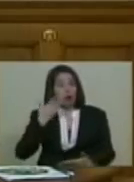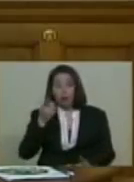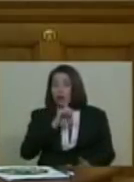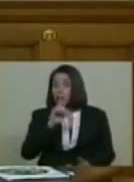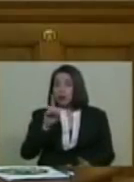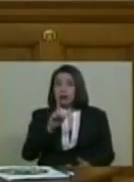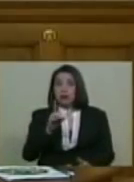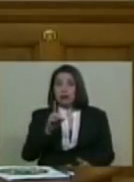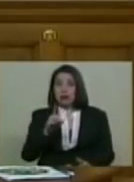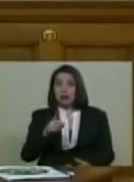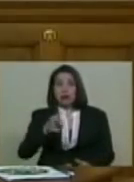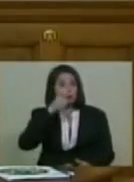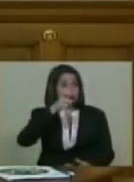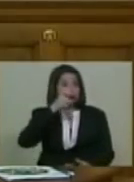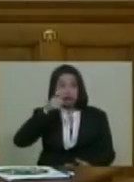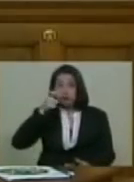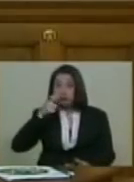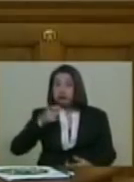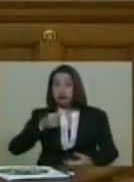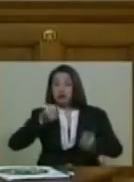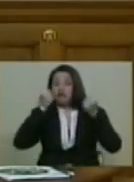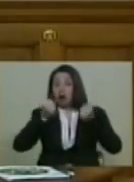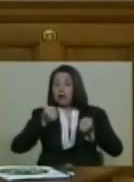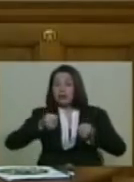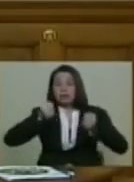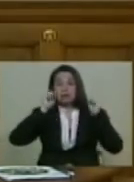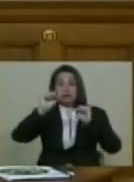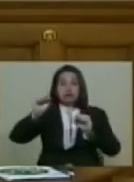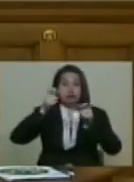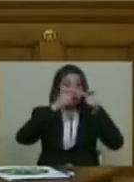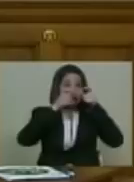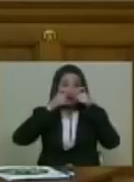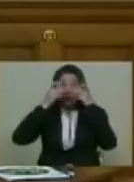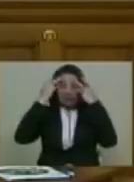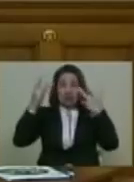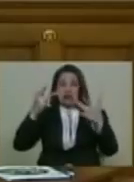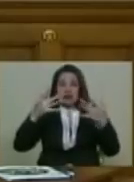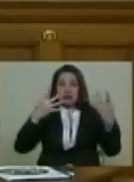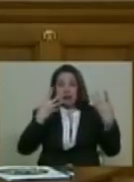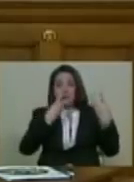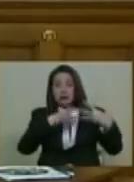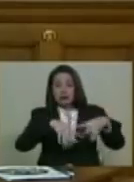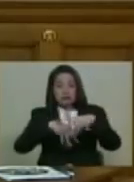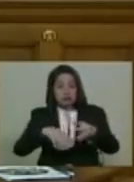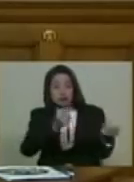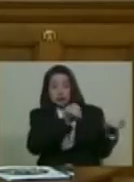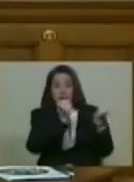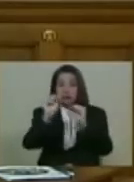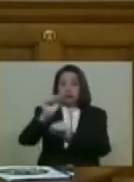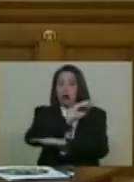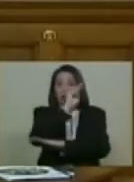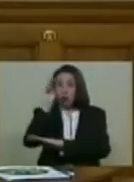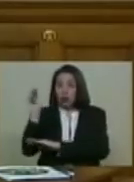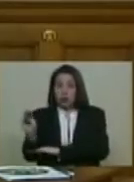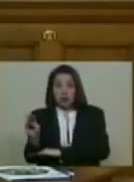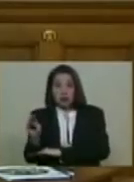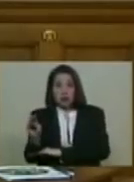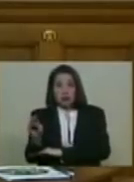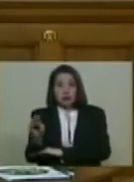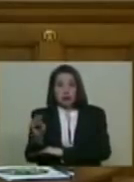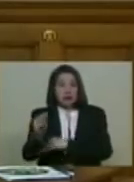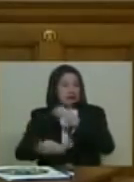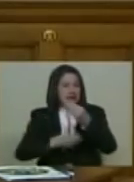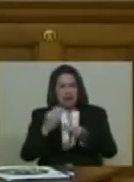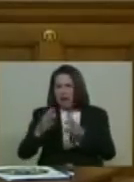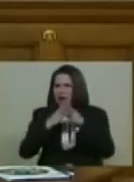bajemos la guardia en el segundo compañero máxima inteligencia máxima prevención que se apliquen